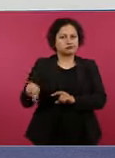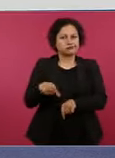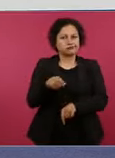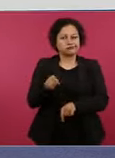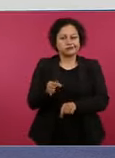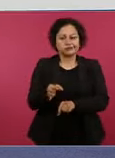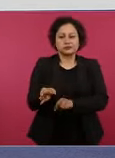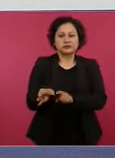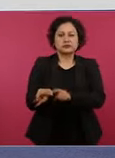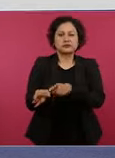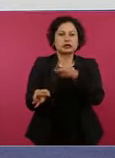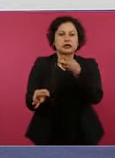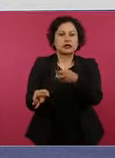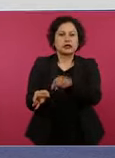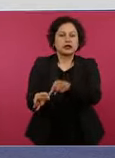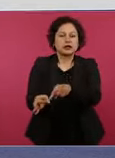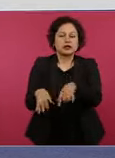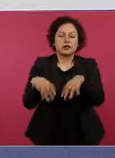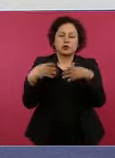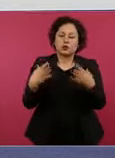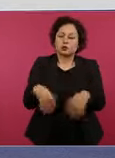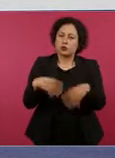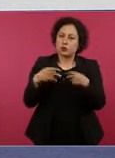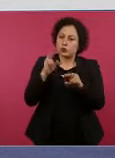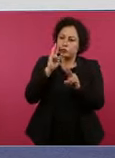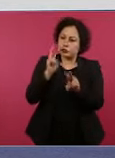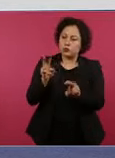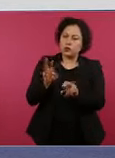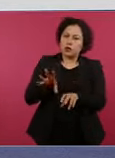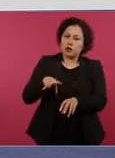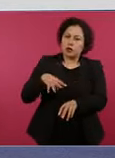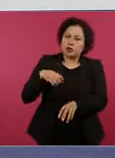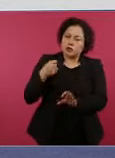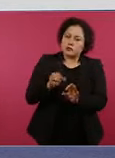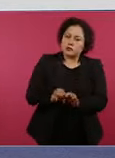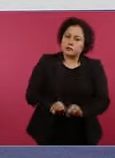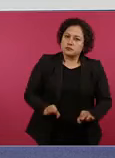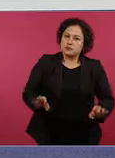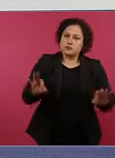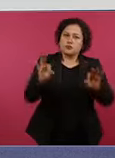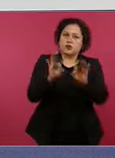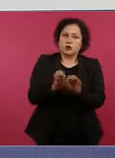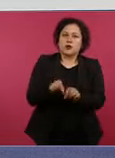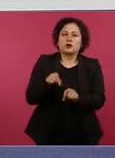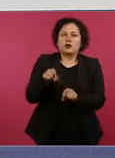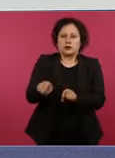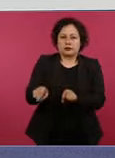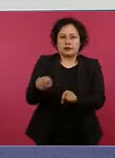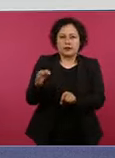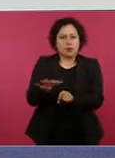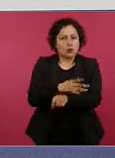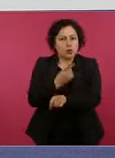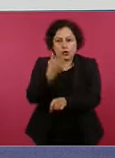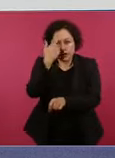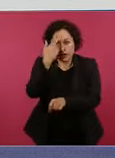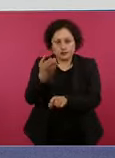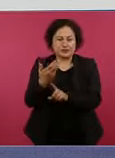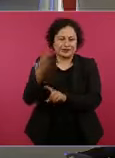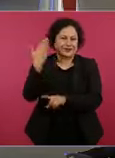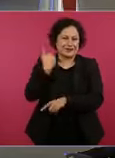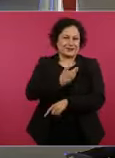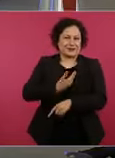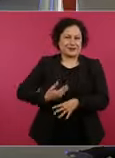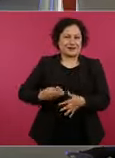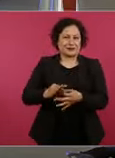importancia del esfuerzo que hacen al interior, pero también de ese compromiso, como ya lo mencionó el señor presidente. Entonces, le pedimos